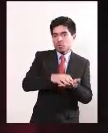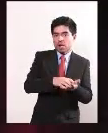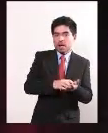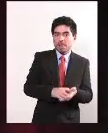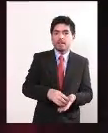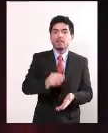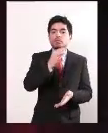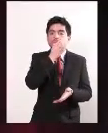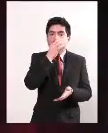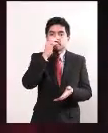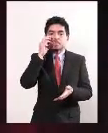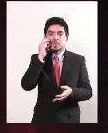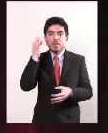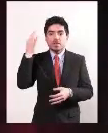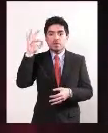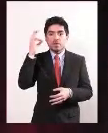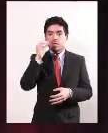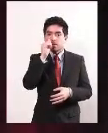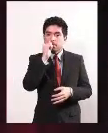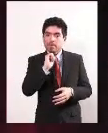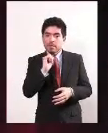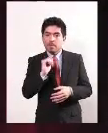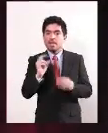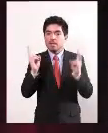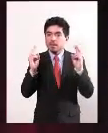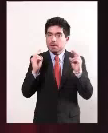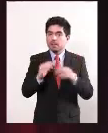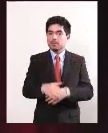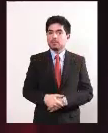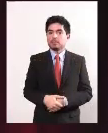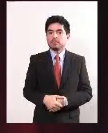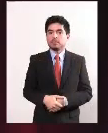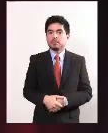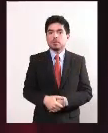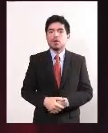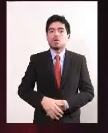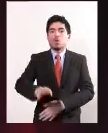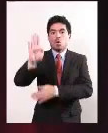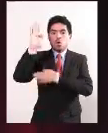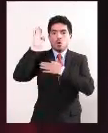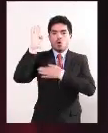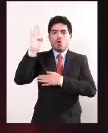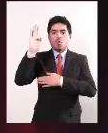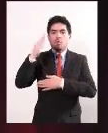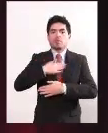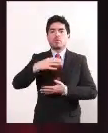manteniendo reserva de lo que se trate en reuniones secretas? Juro y prometo por nuestro pueblo.